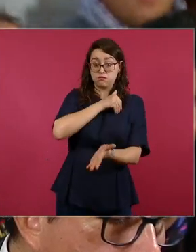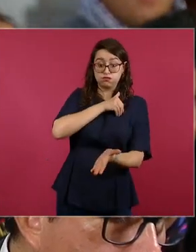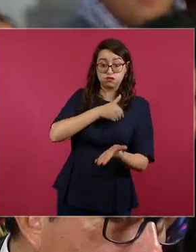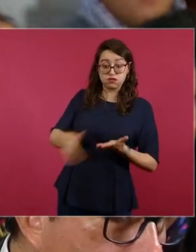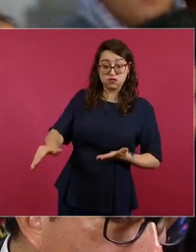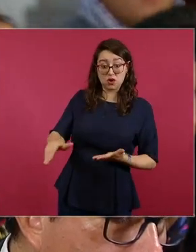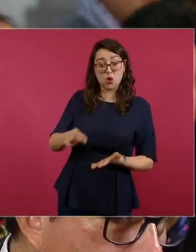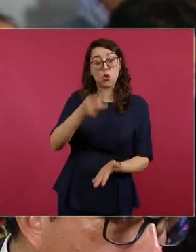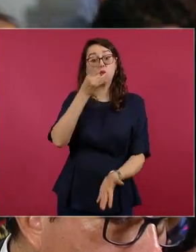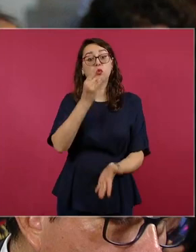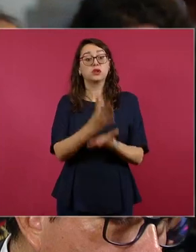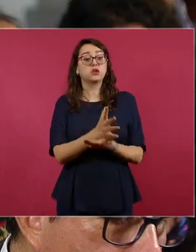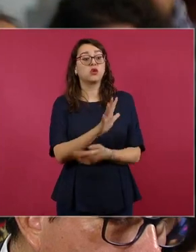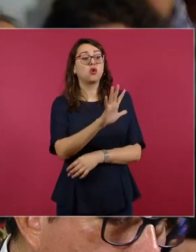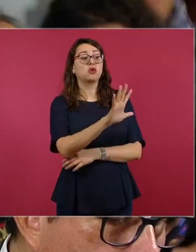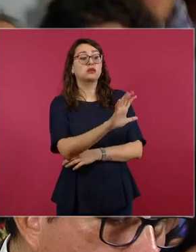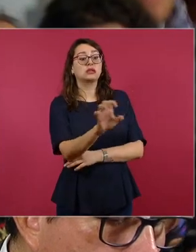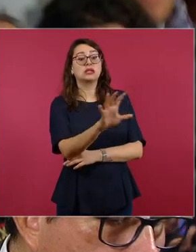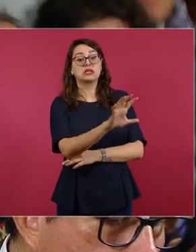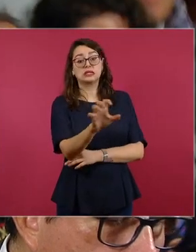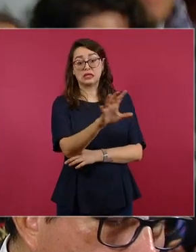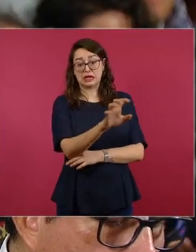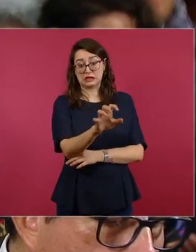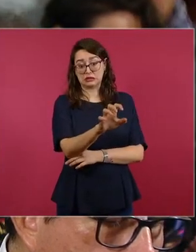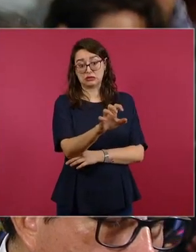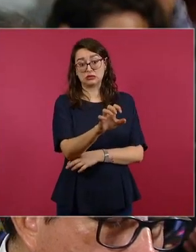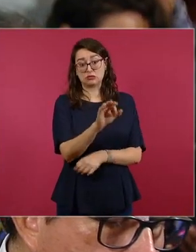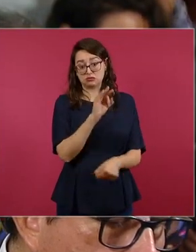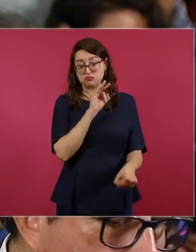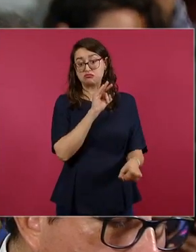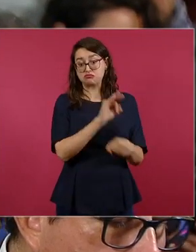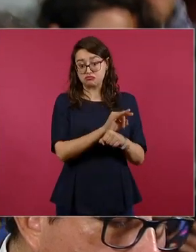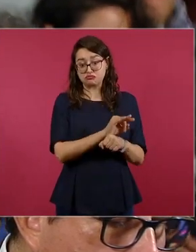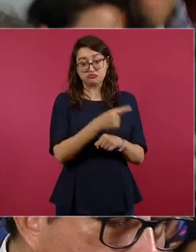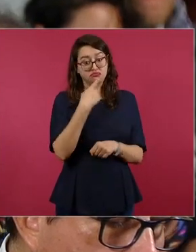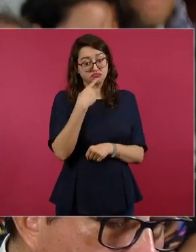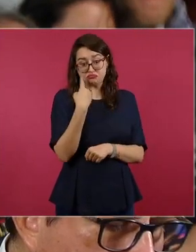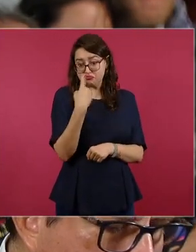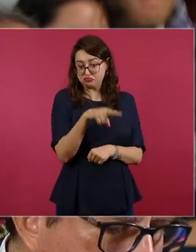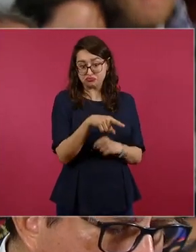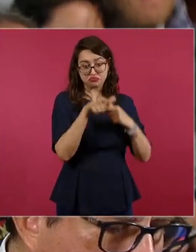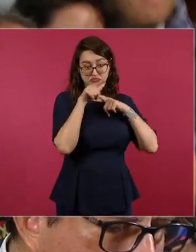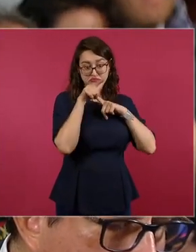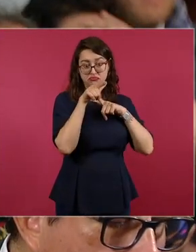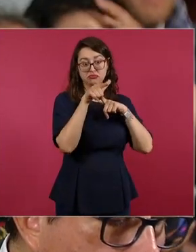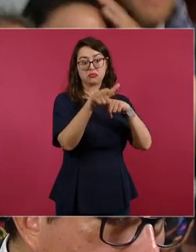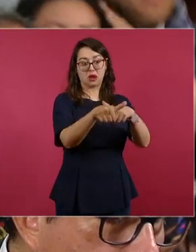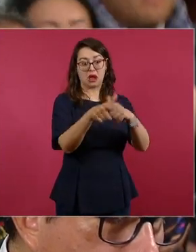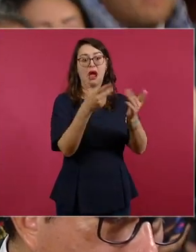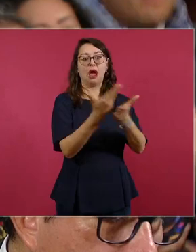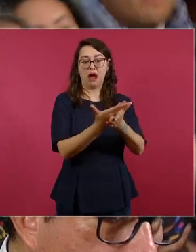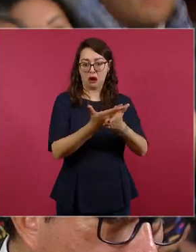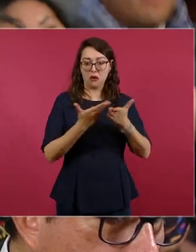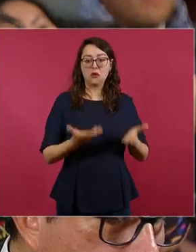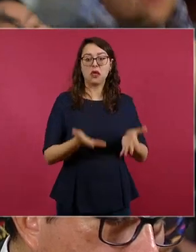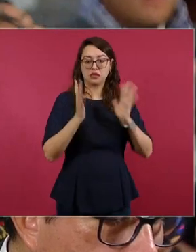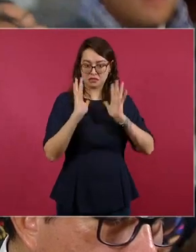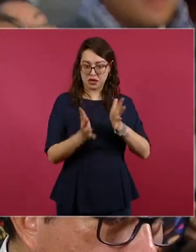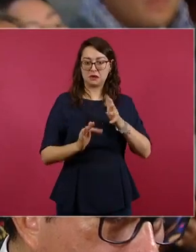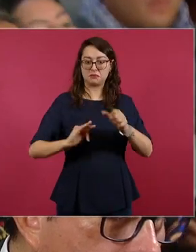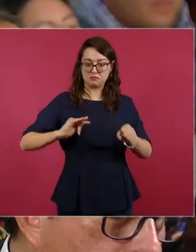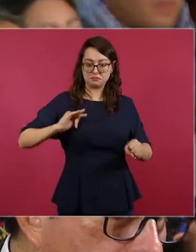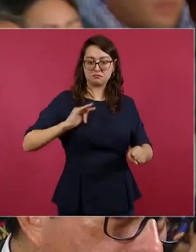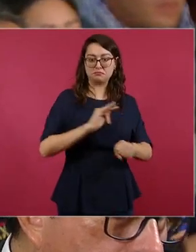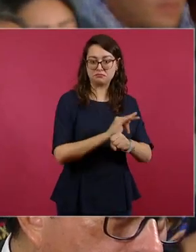calle por Felipe Calderón, sólo 500 siguieron este cauce legal y es ahora que… pero lo